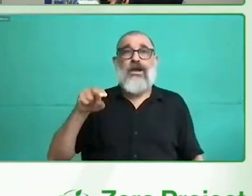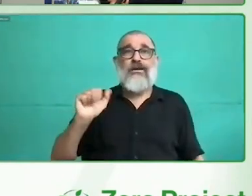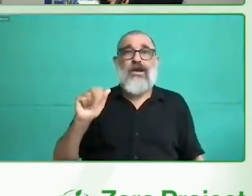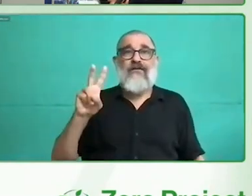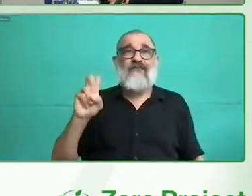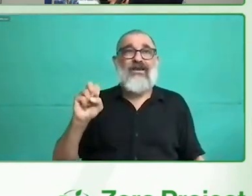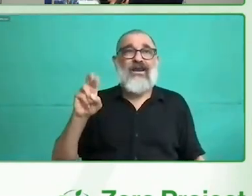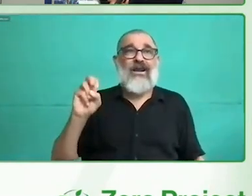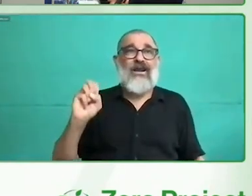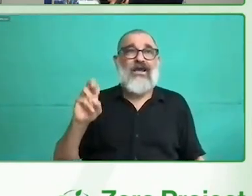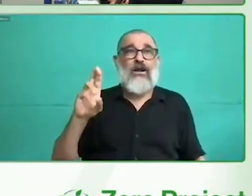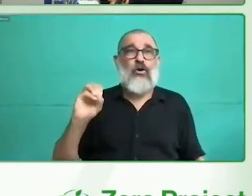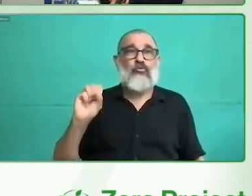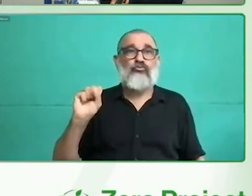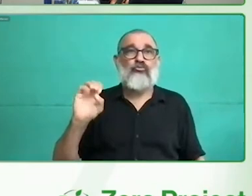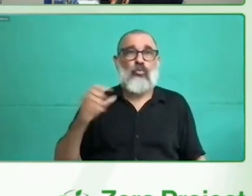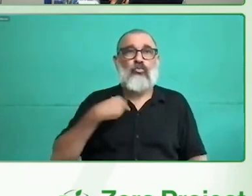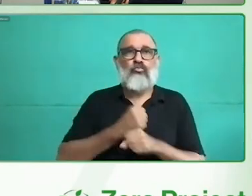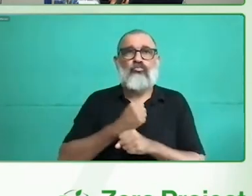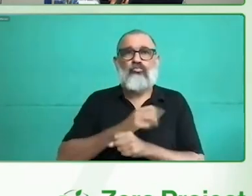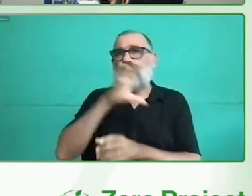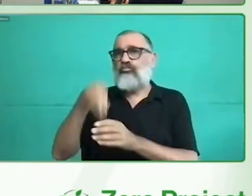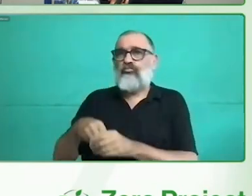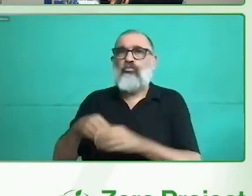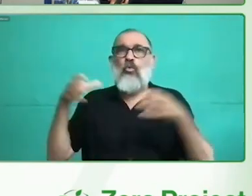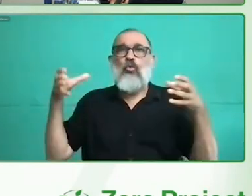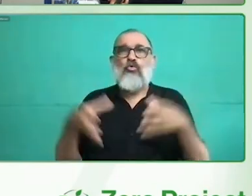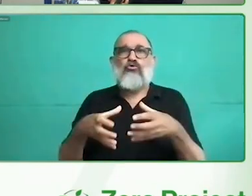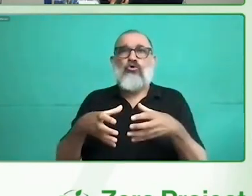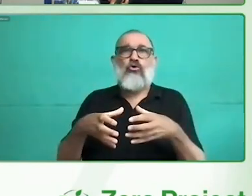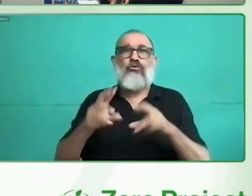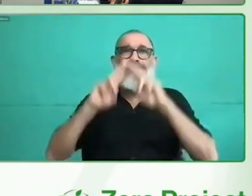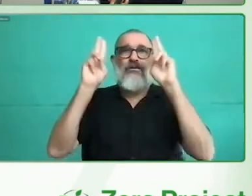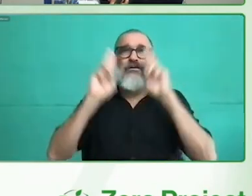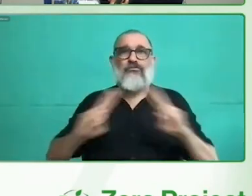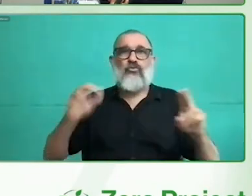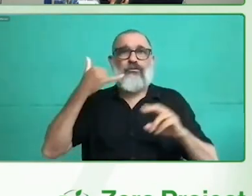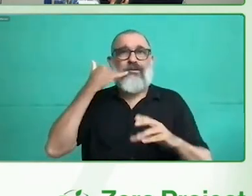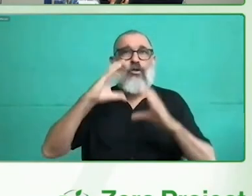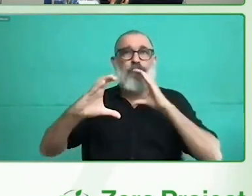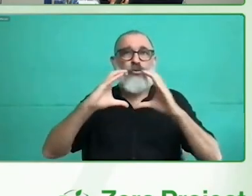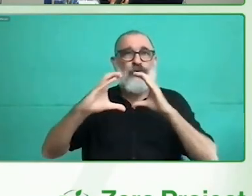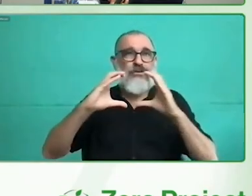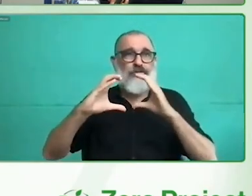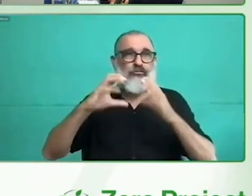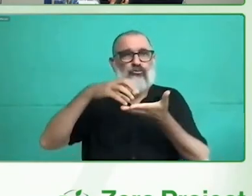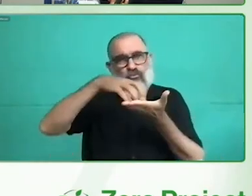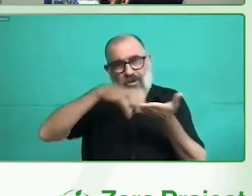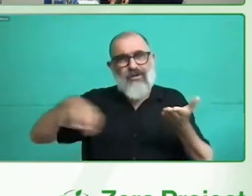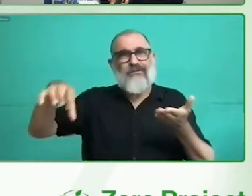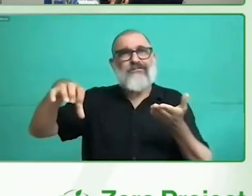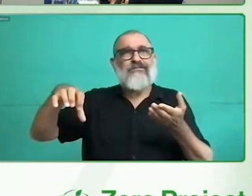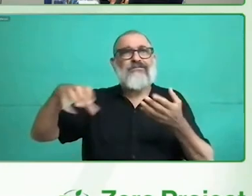del Sistema de las Naciones Unidas, especializada en tecnologías de la información y comunicación.